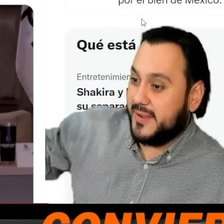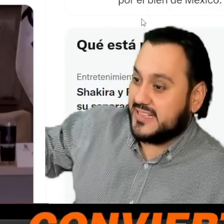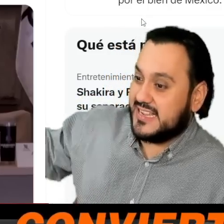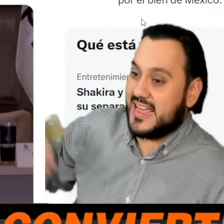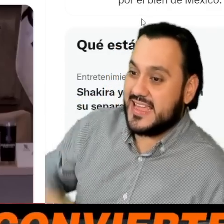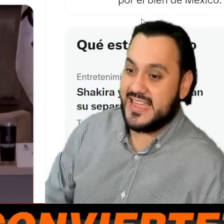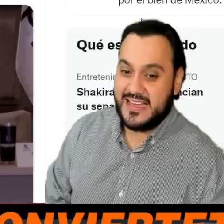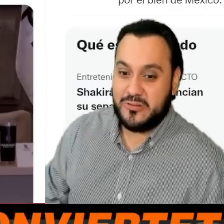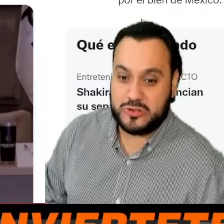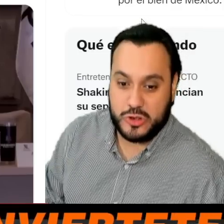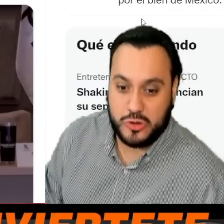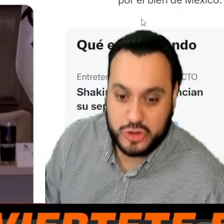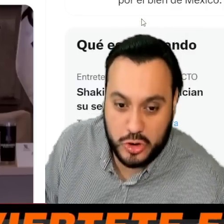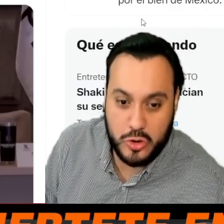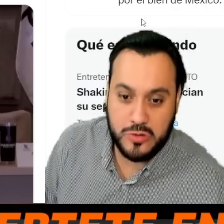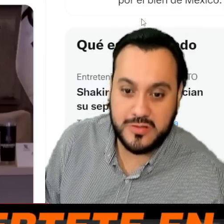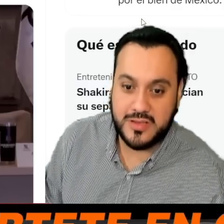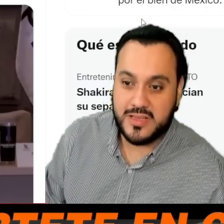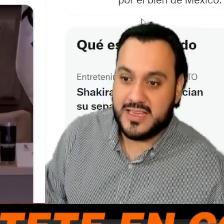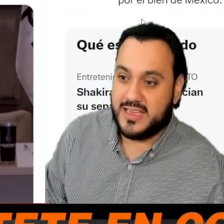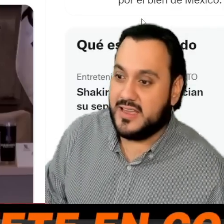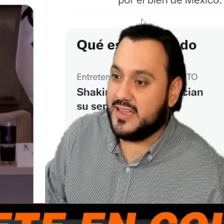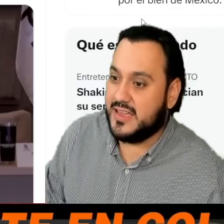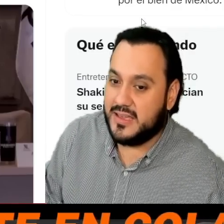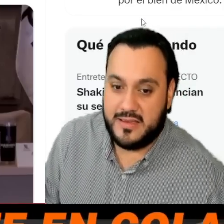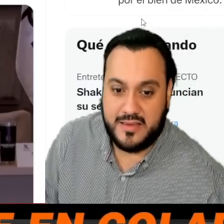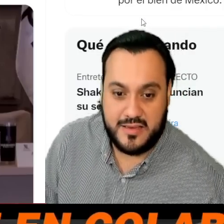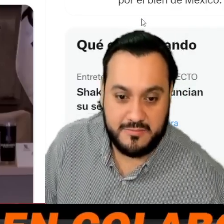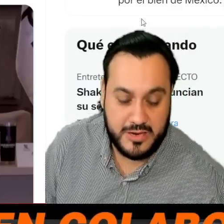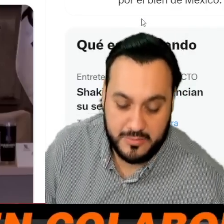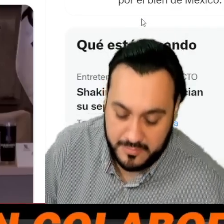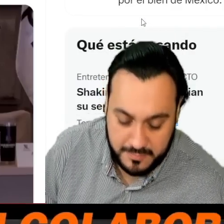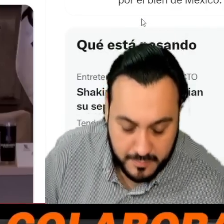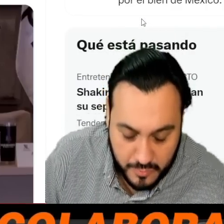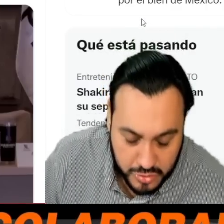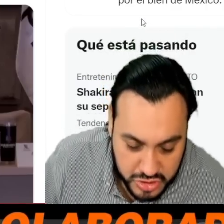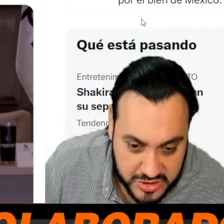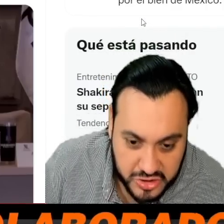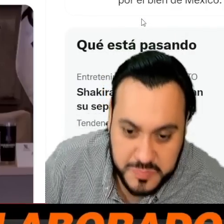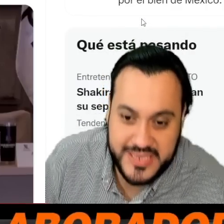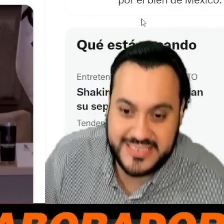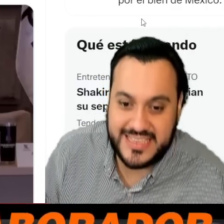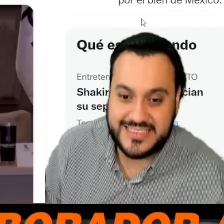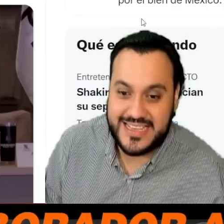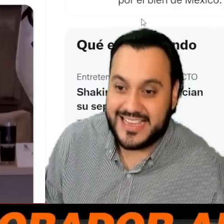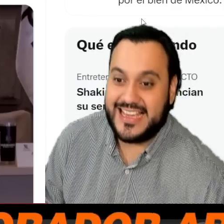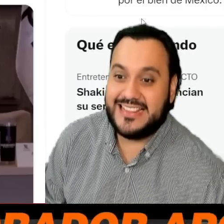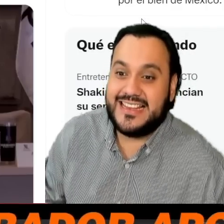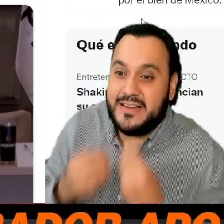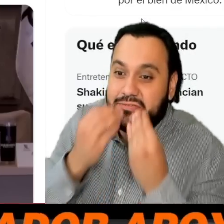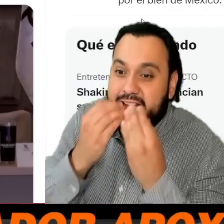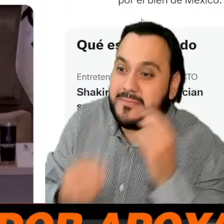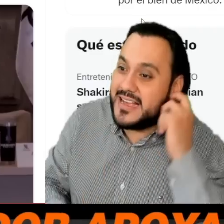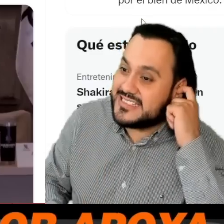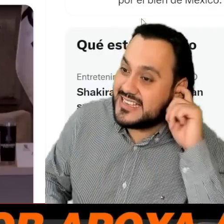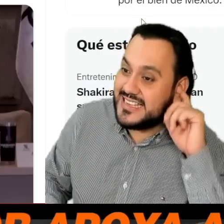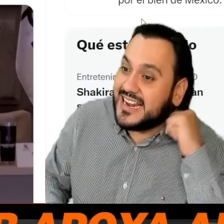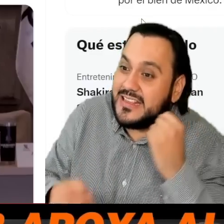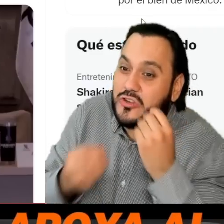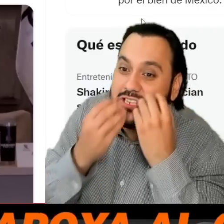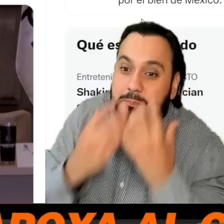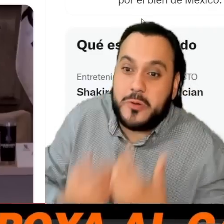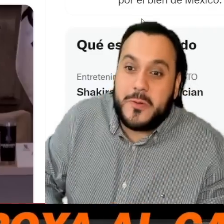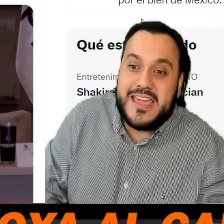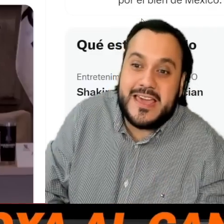aparecían ahí osorio chong bueno muchos de los priístas que ya tenían farmacias